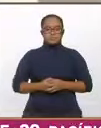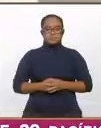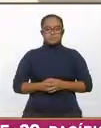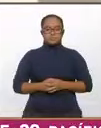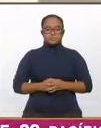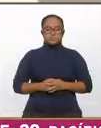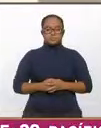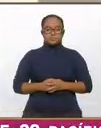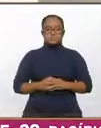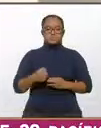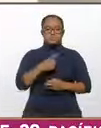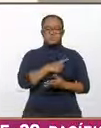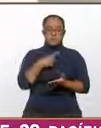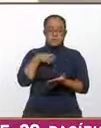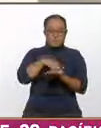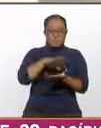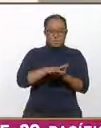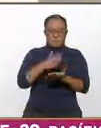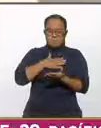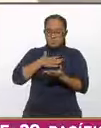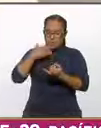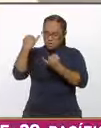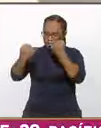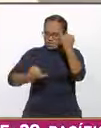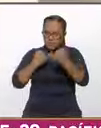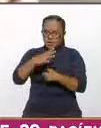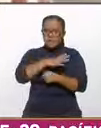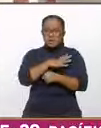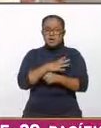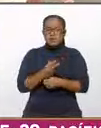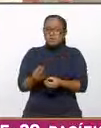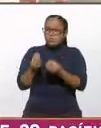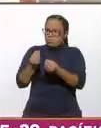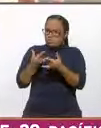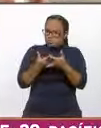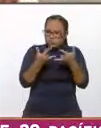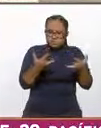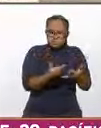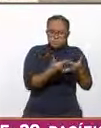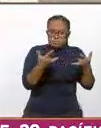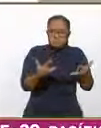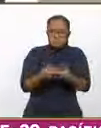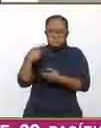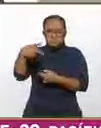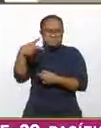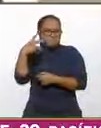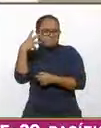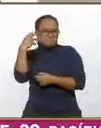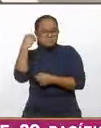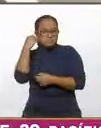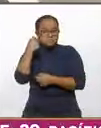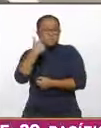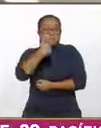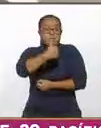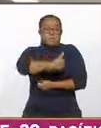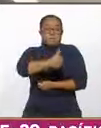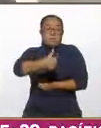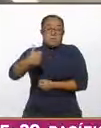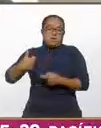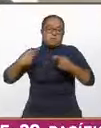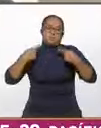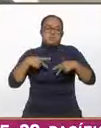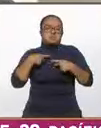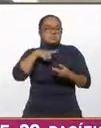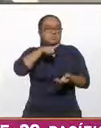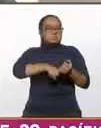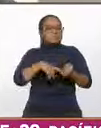Que plasmara pues esta idea que tengo, ¿no? De que hay muchas historias de la radio y de que cada quien vive sus propias